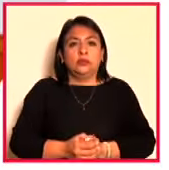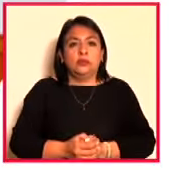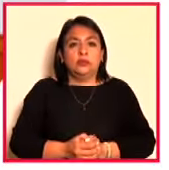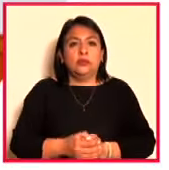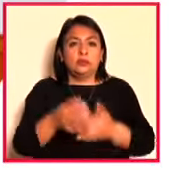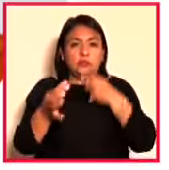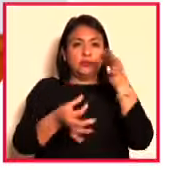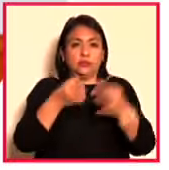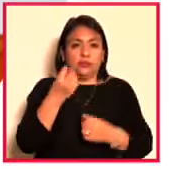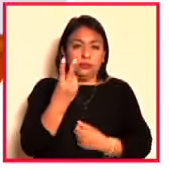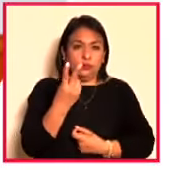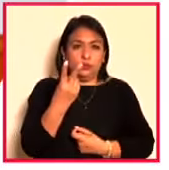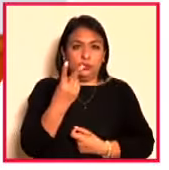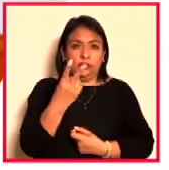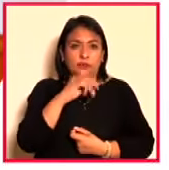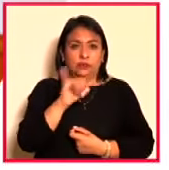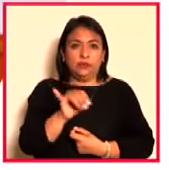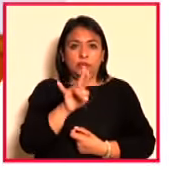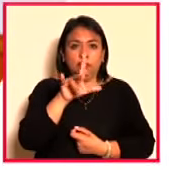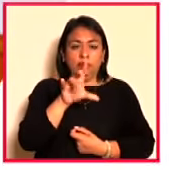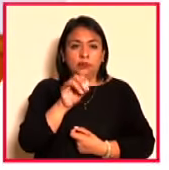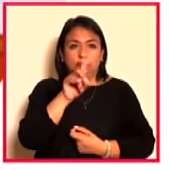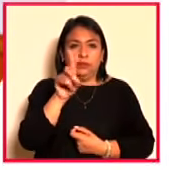Noticias 22, Julio López.